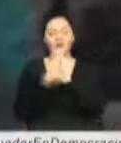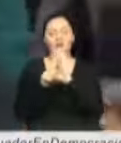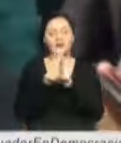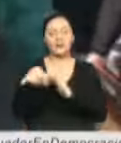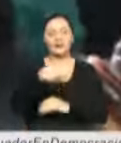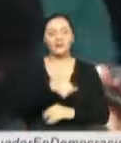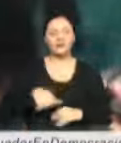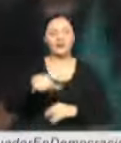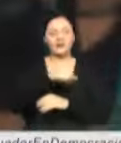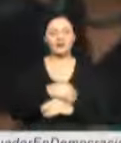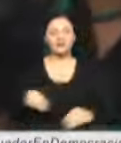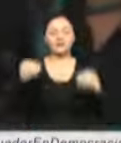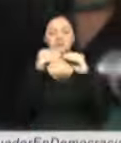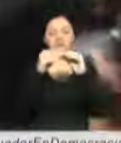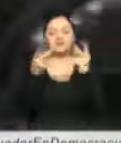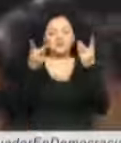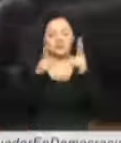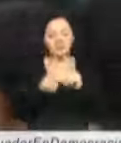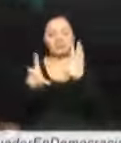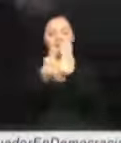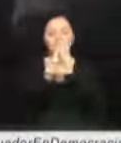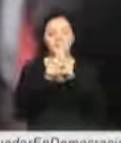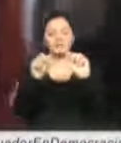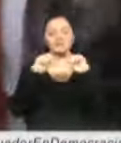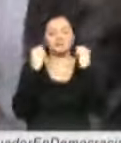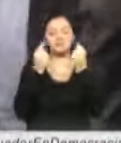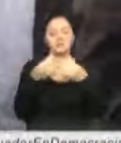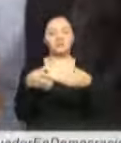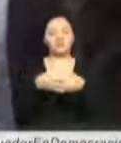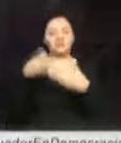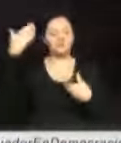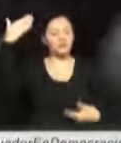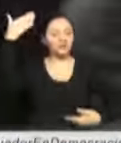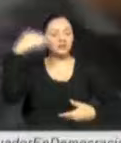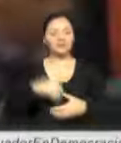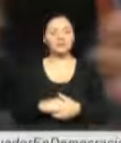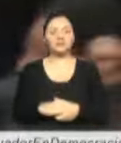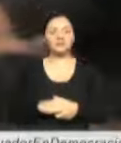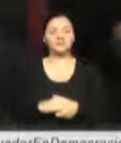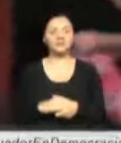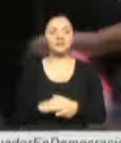Democracia y, por supuesto, también la Ley de Organizaciones Políticas,